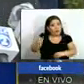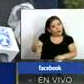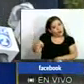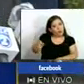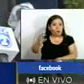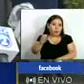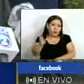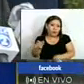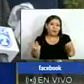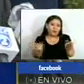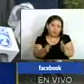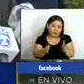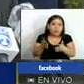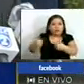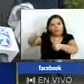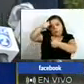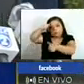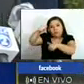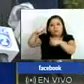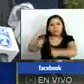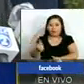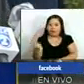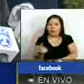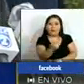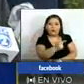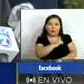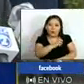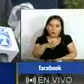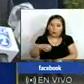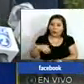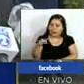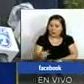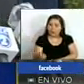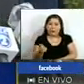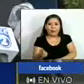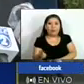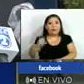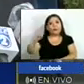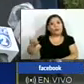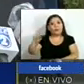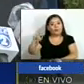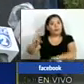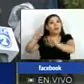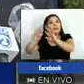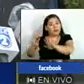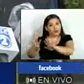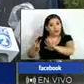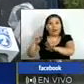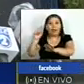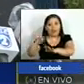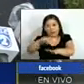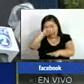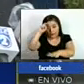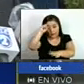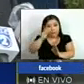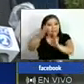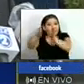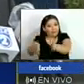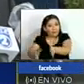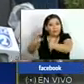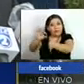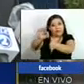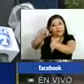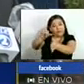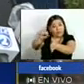nosotros hemos acordado con los empresarios una reapertura para este 7 de julio, que ya inicia en la fase 2.